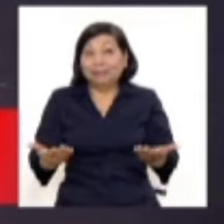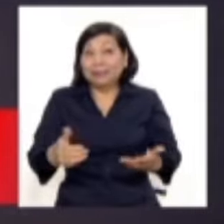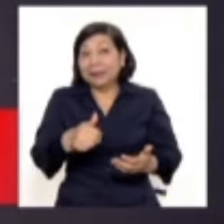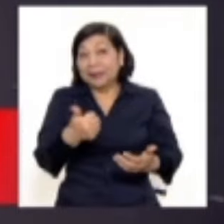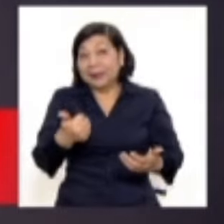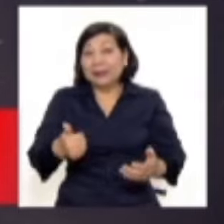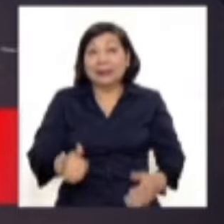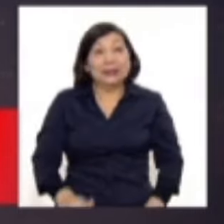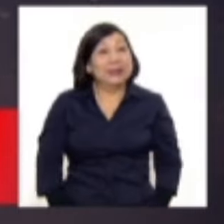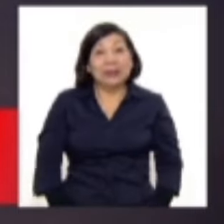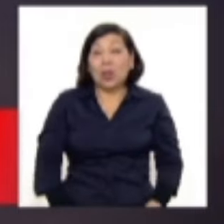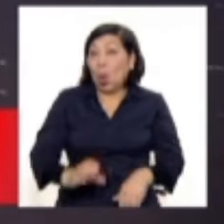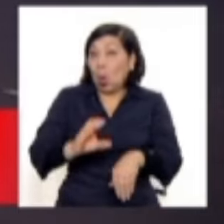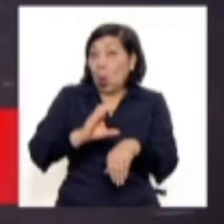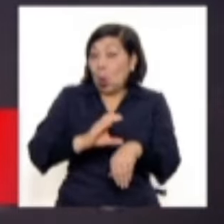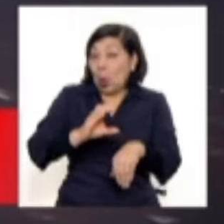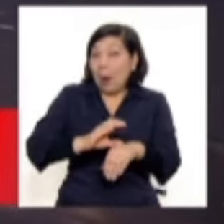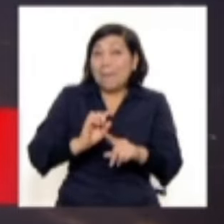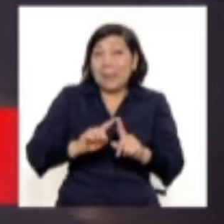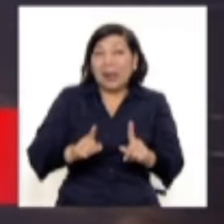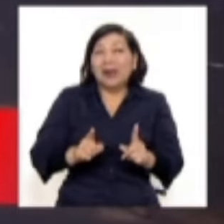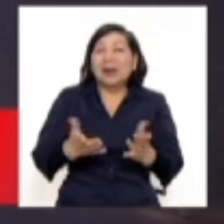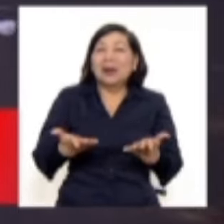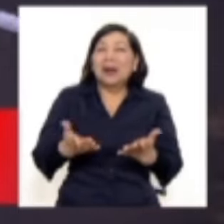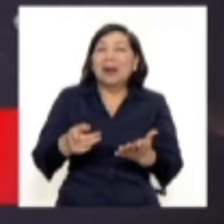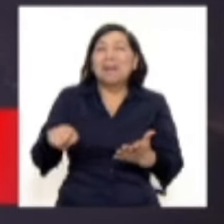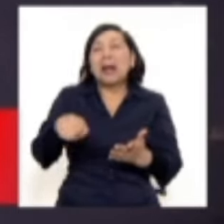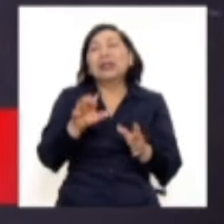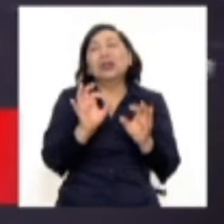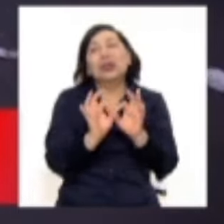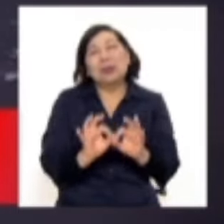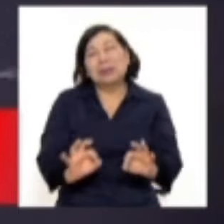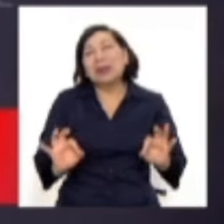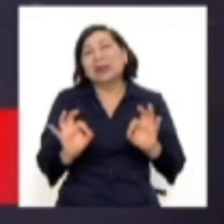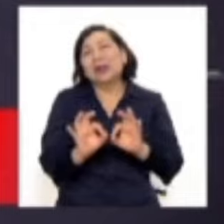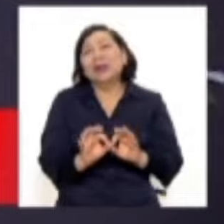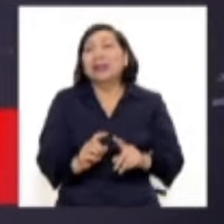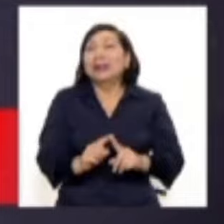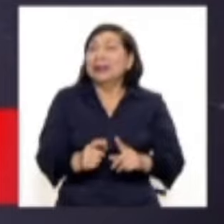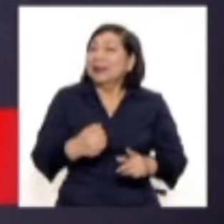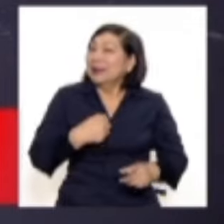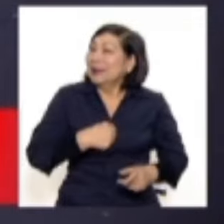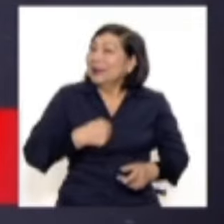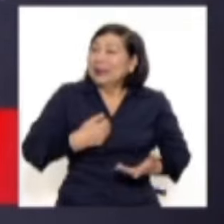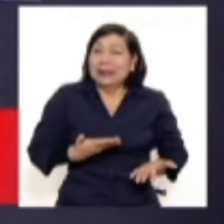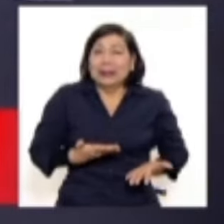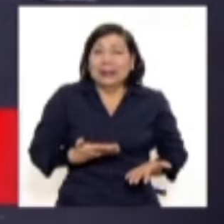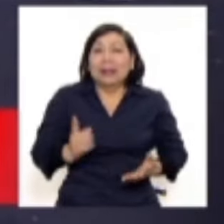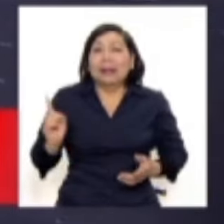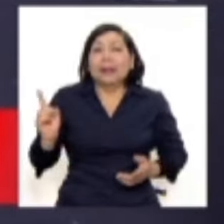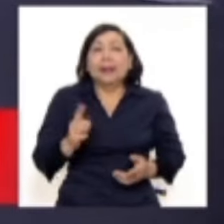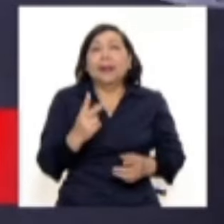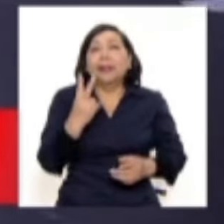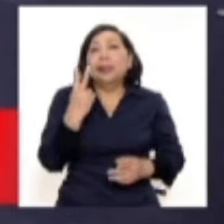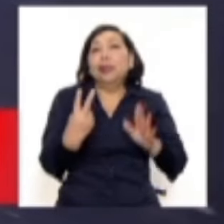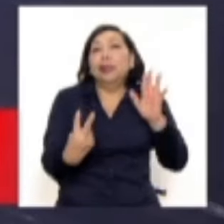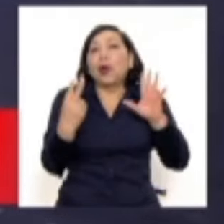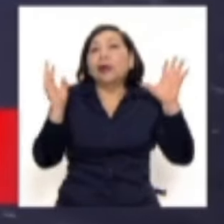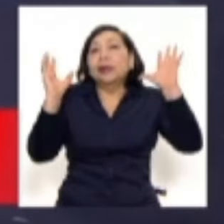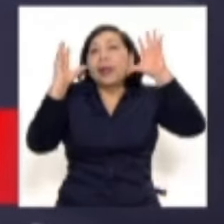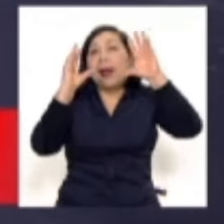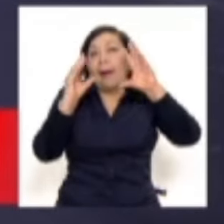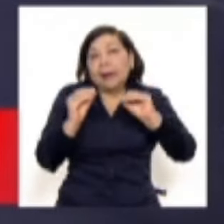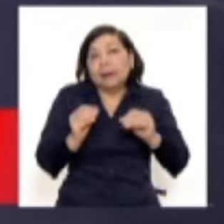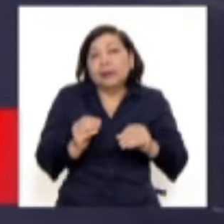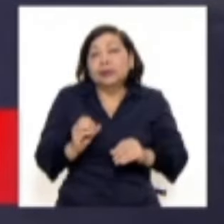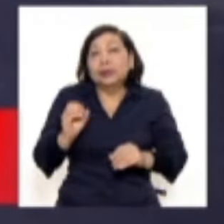otros clubes también, pero estos son los más emblemáticos. Desafortunadamente, los hinchas aquí a las 12 de la